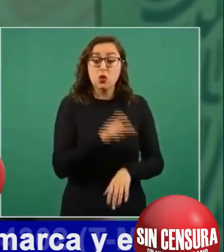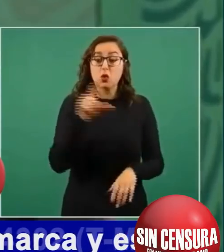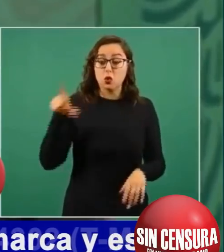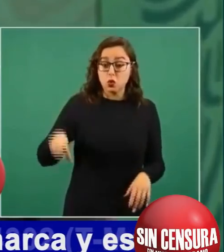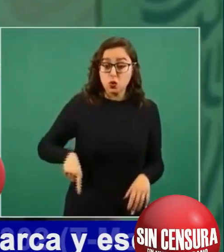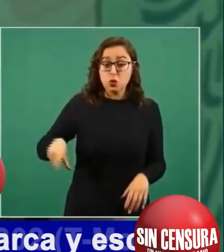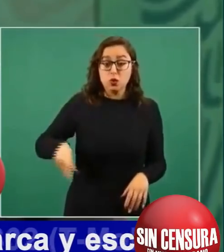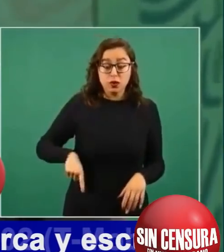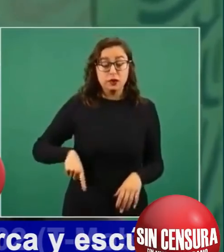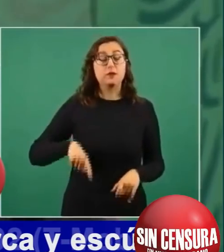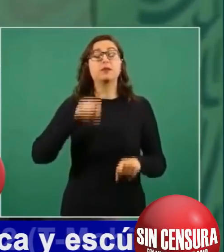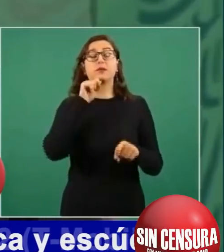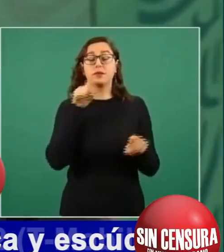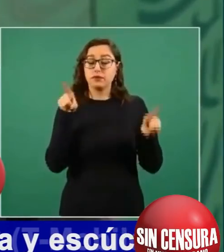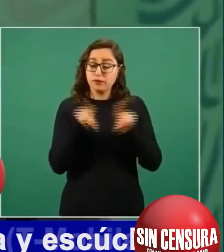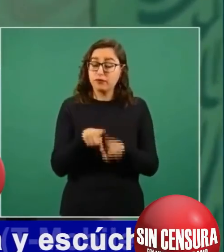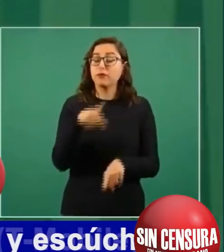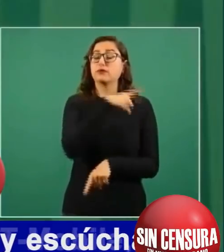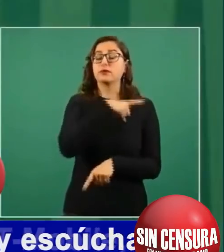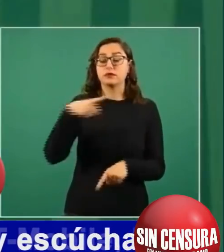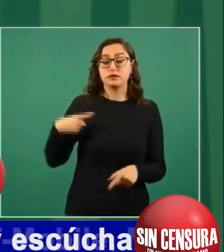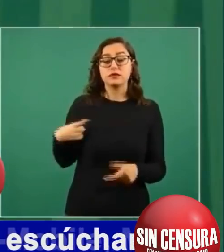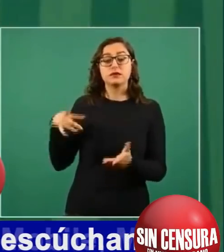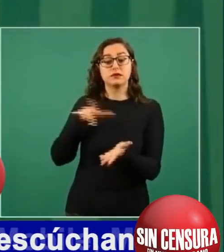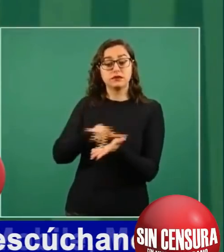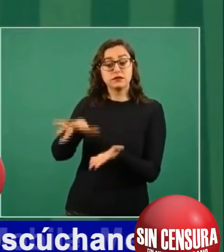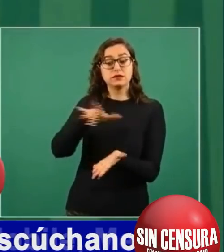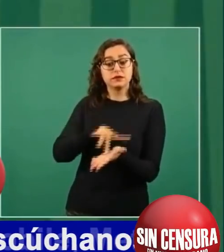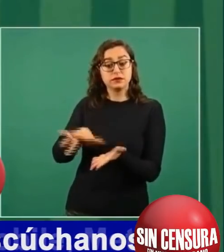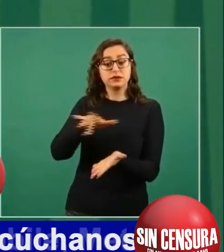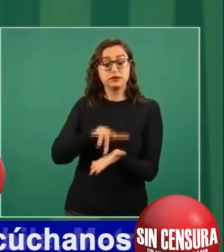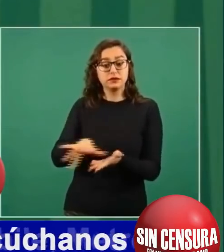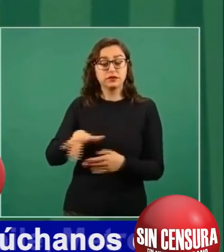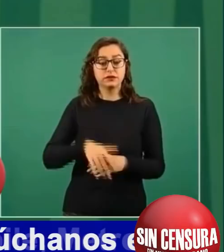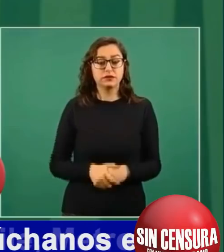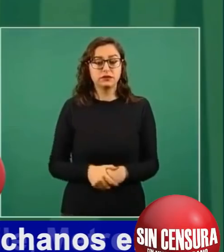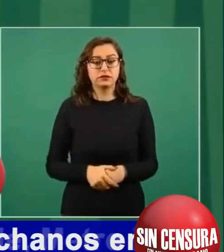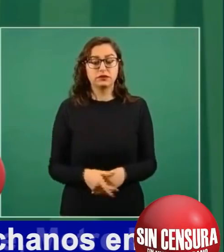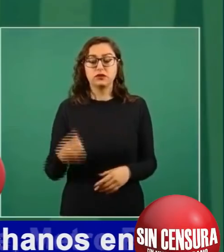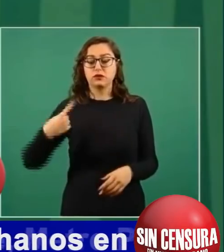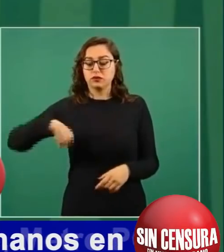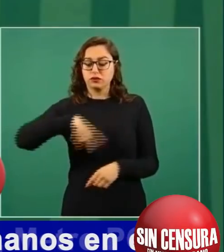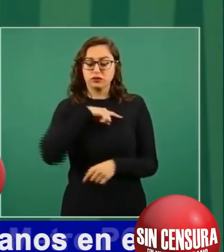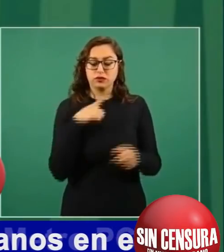que apoyar en esto. Nosotros ya no queremos el Plan Mérida.